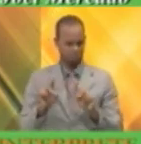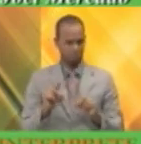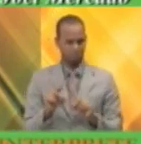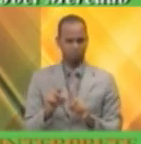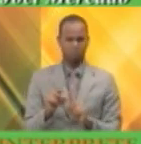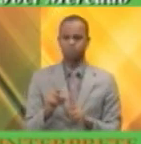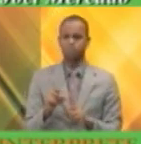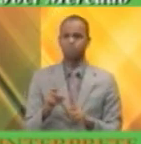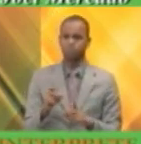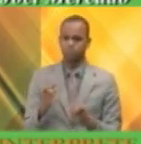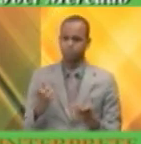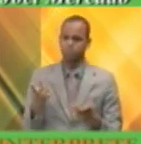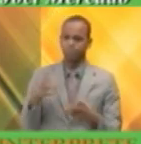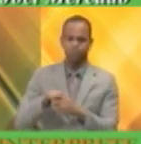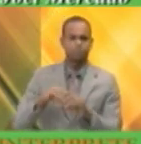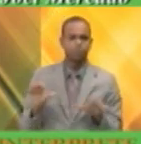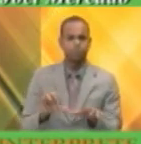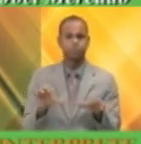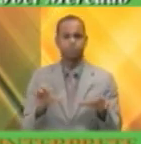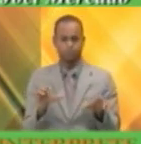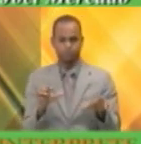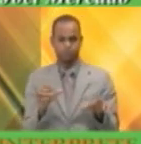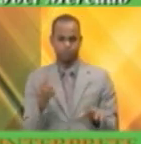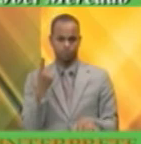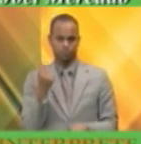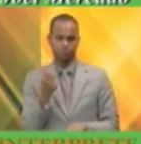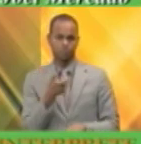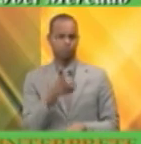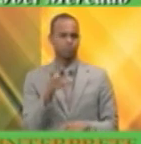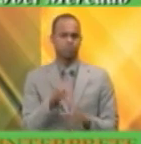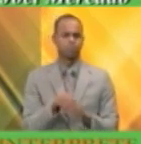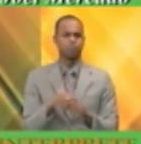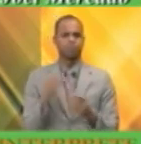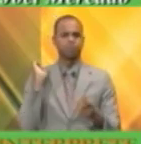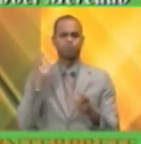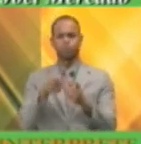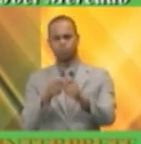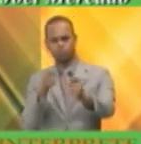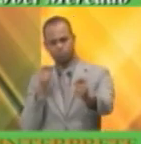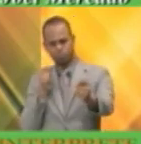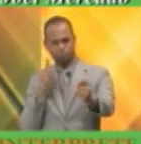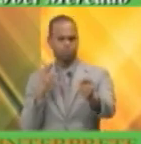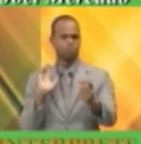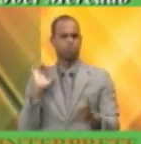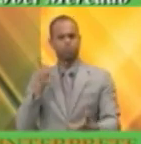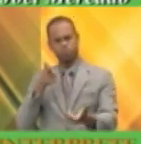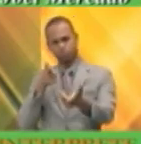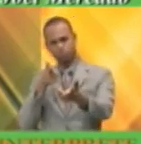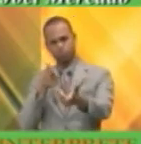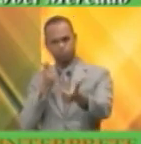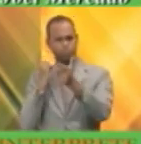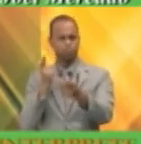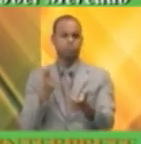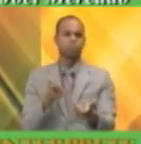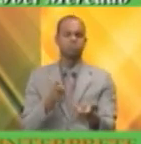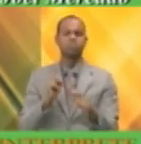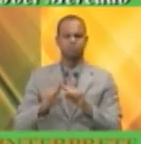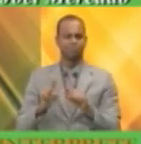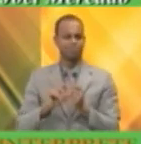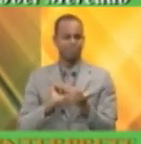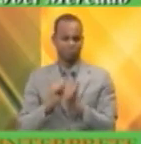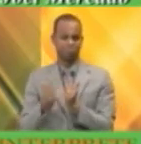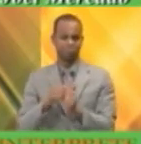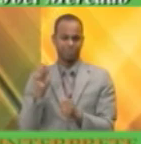en... poco deporte, como tiro con arco, tiro sobre todo, que son más las